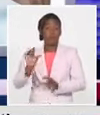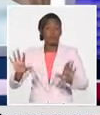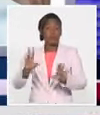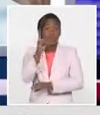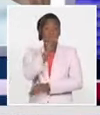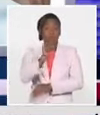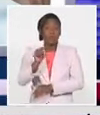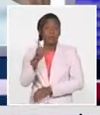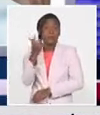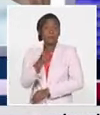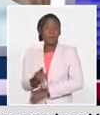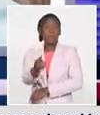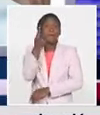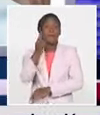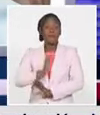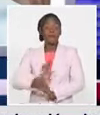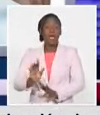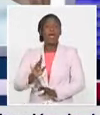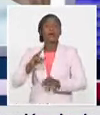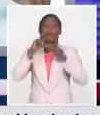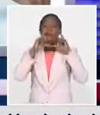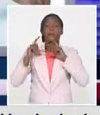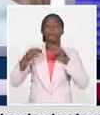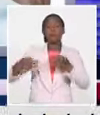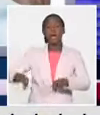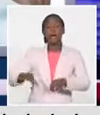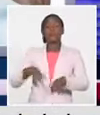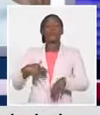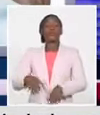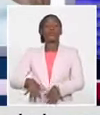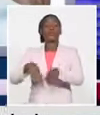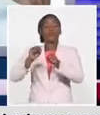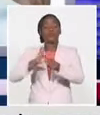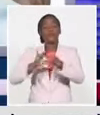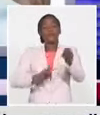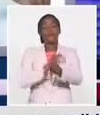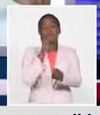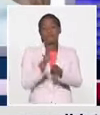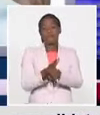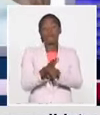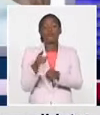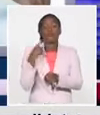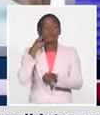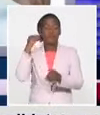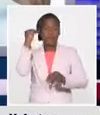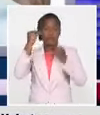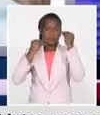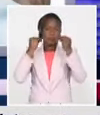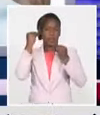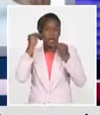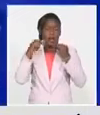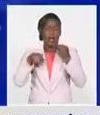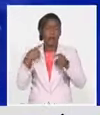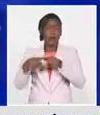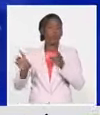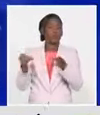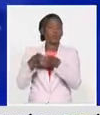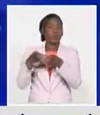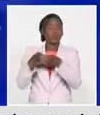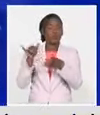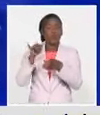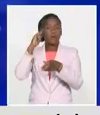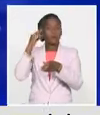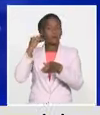que entonces se hace el análisis de la eficacia en los 2 grupos que estamos evaluando al día de hoy. ¿Se puede